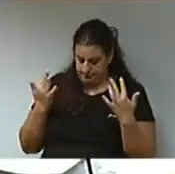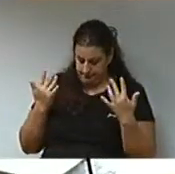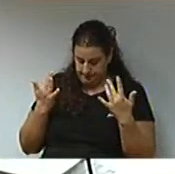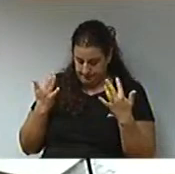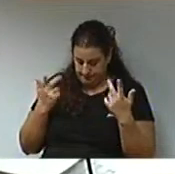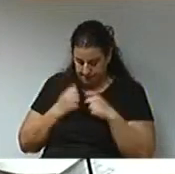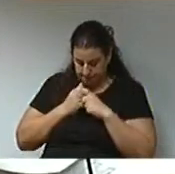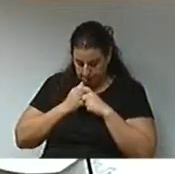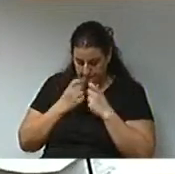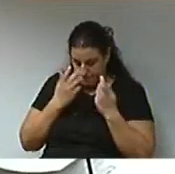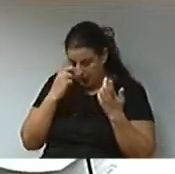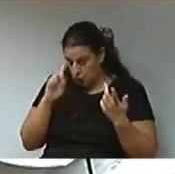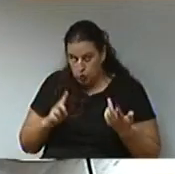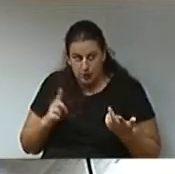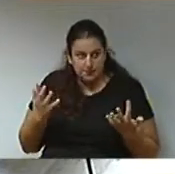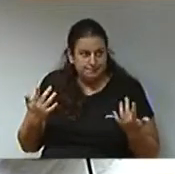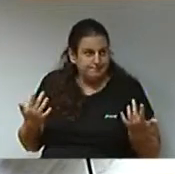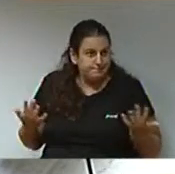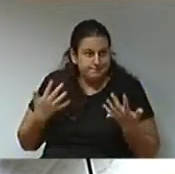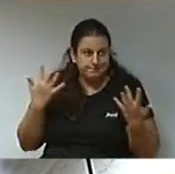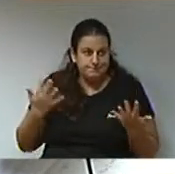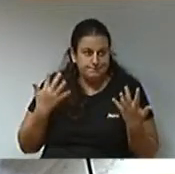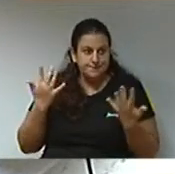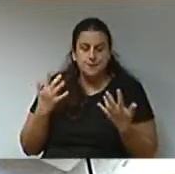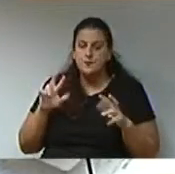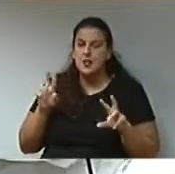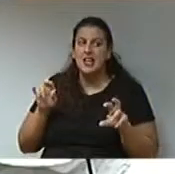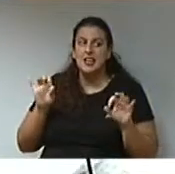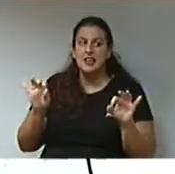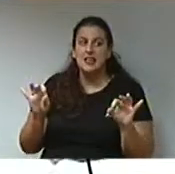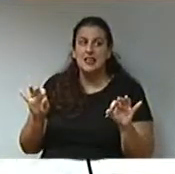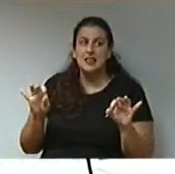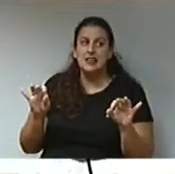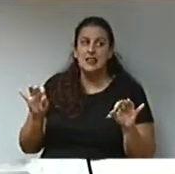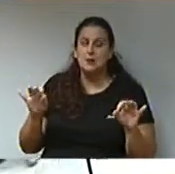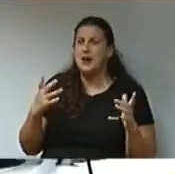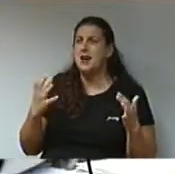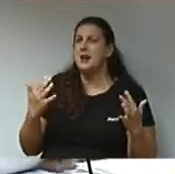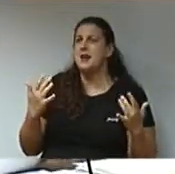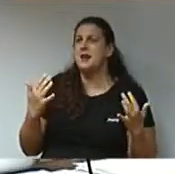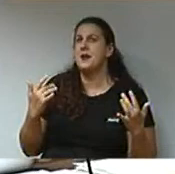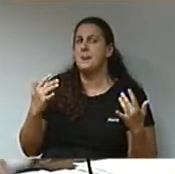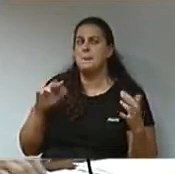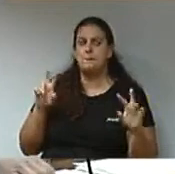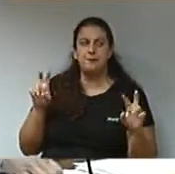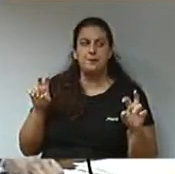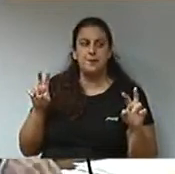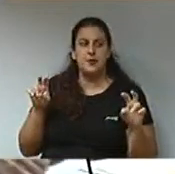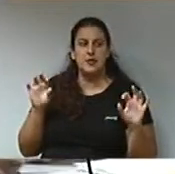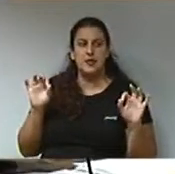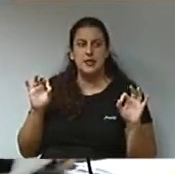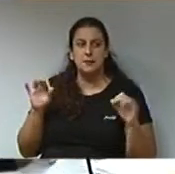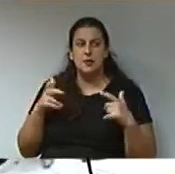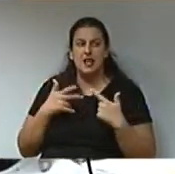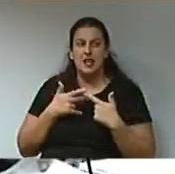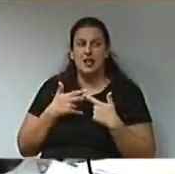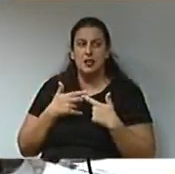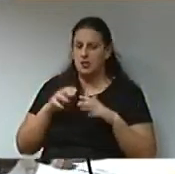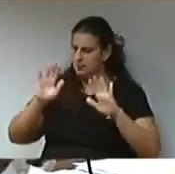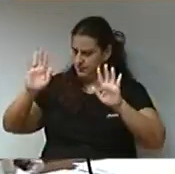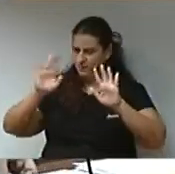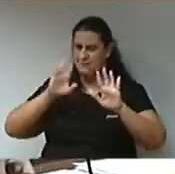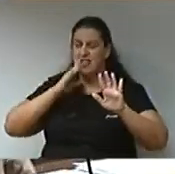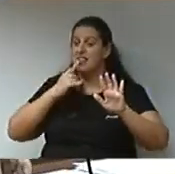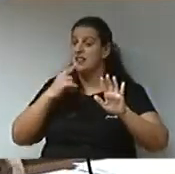no sé, respecte a la qüestió del impost. Bueno, han dit una